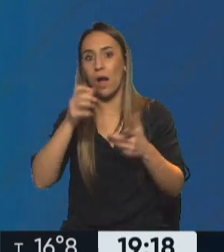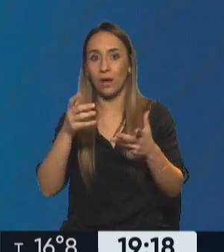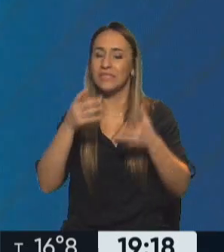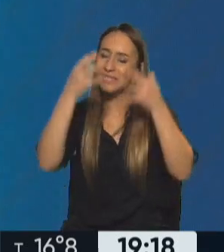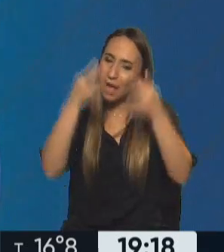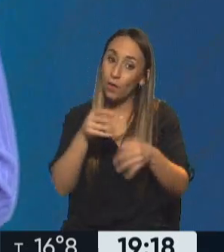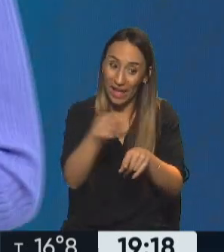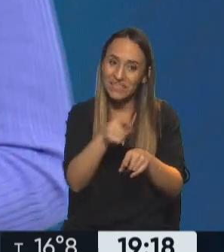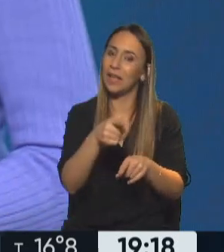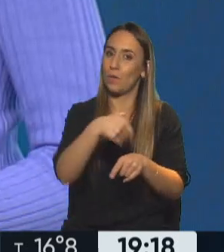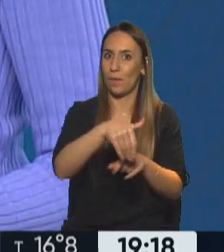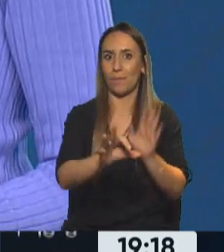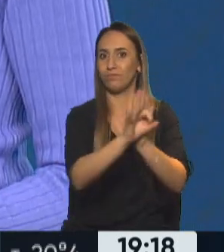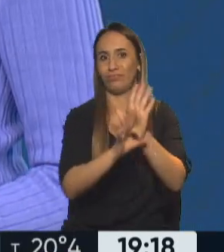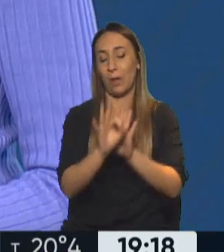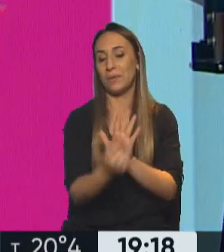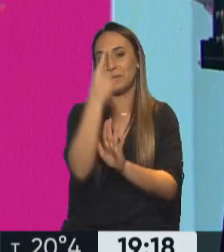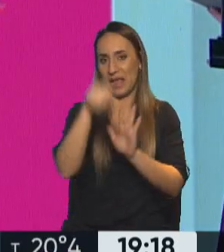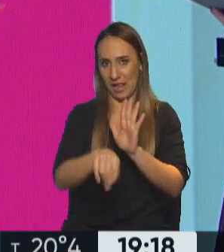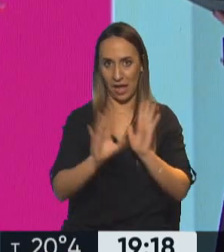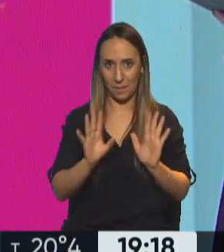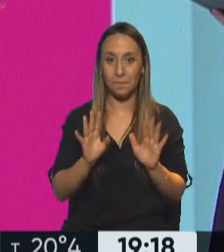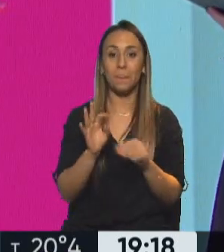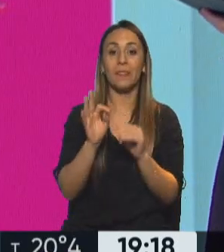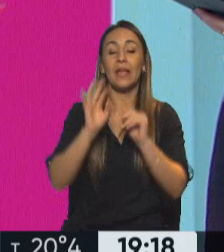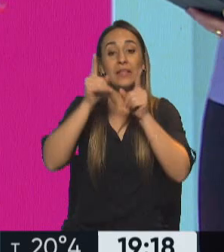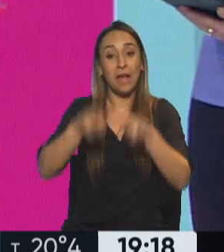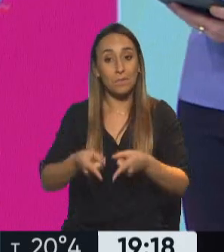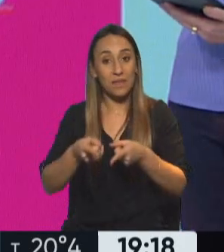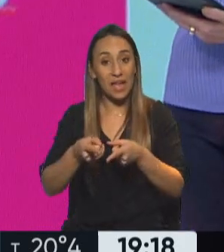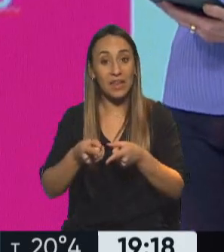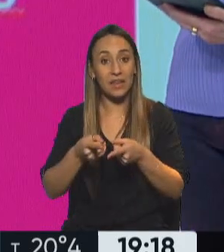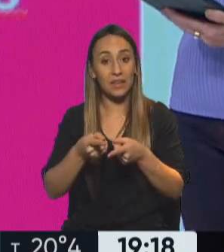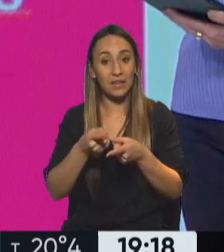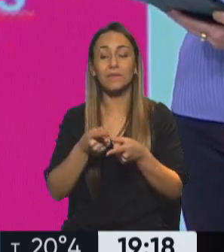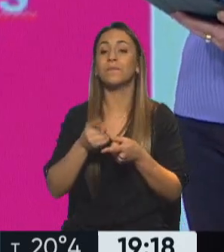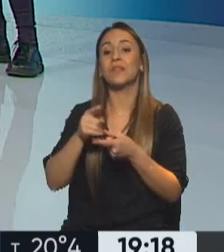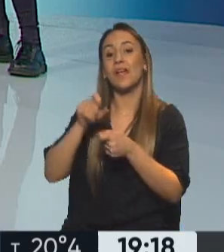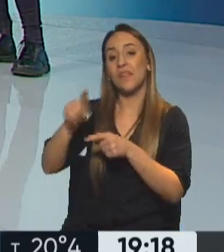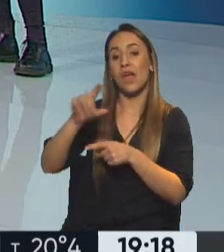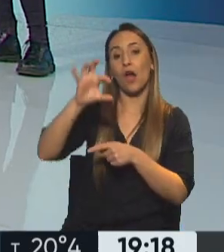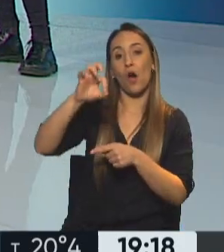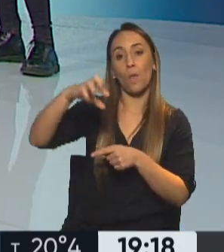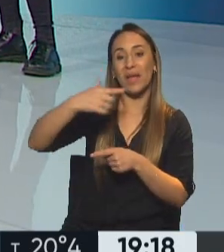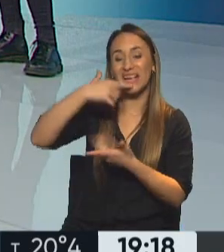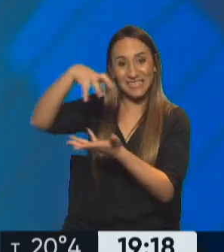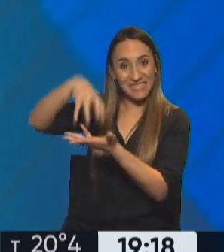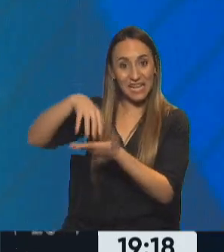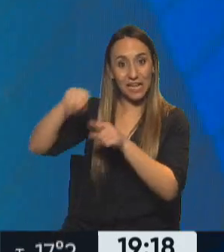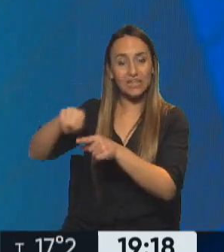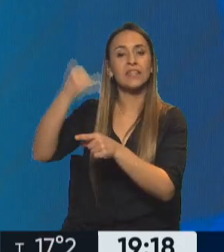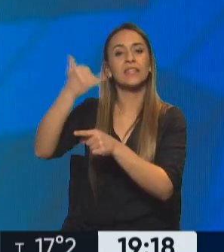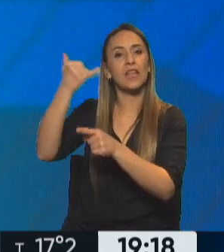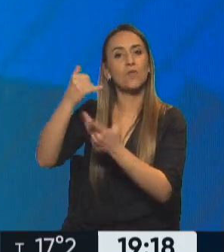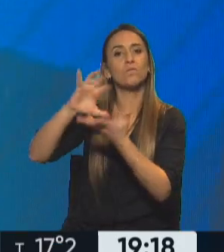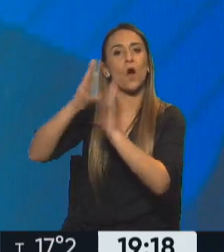con sellos. Después se hizo sobre el modelo de perfil de nutrientes de la OPS, que hay otros países en